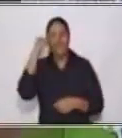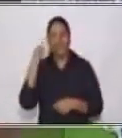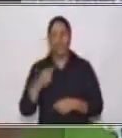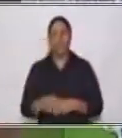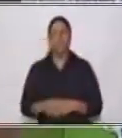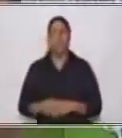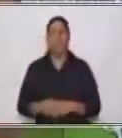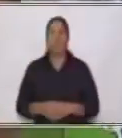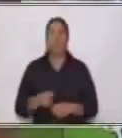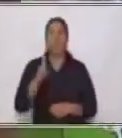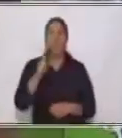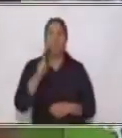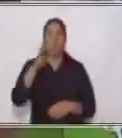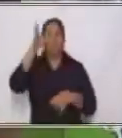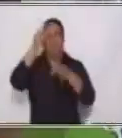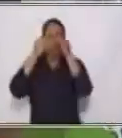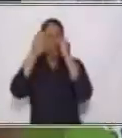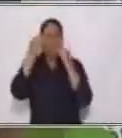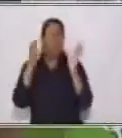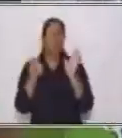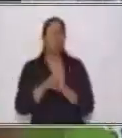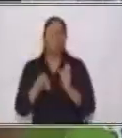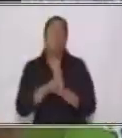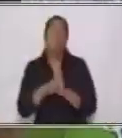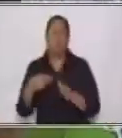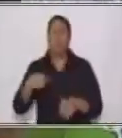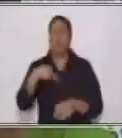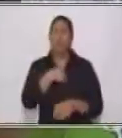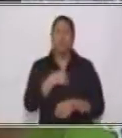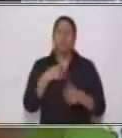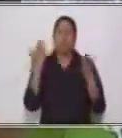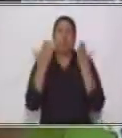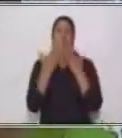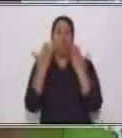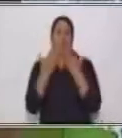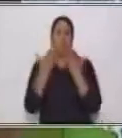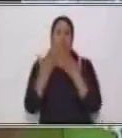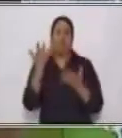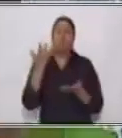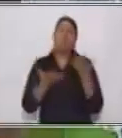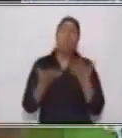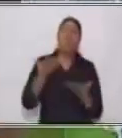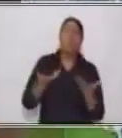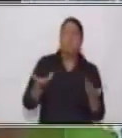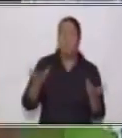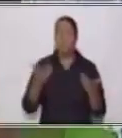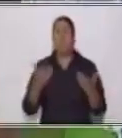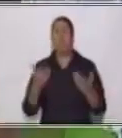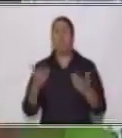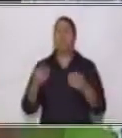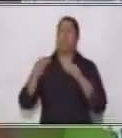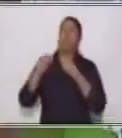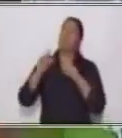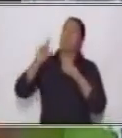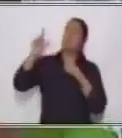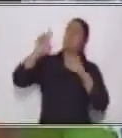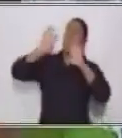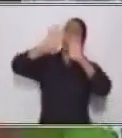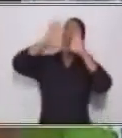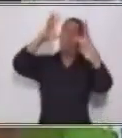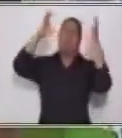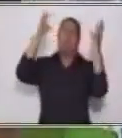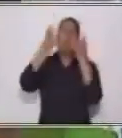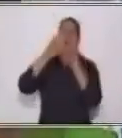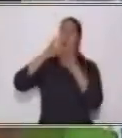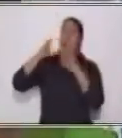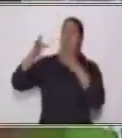estamos estudiando acerca de algún elemento del universo, si hay vida en algún otro planeta. Nos va a